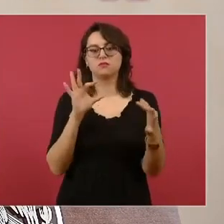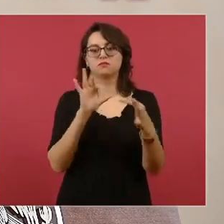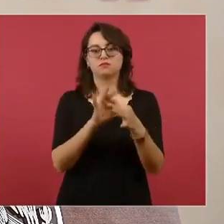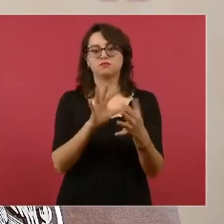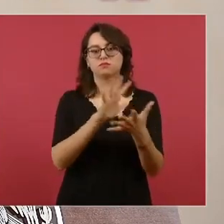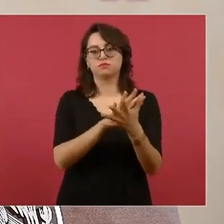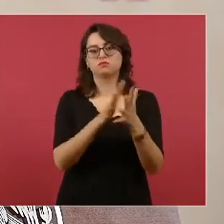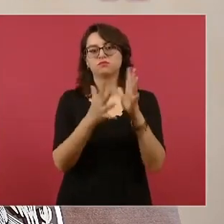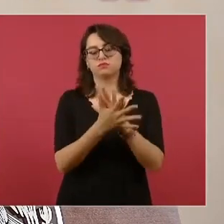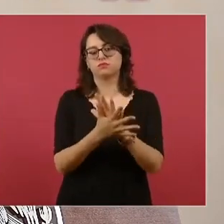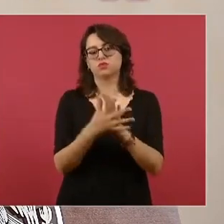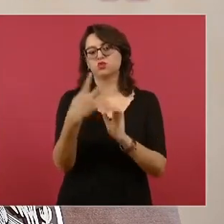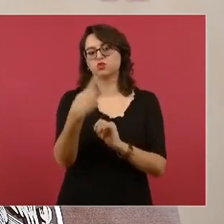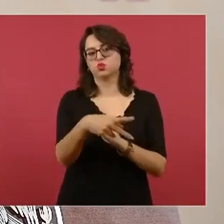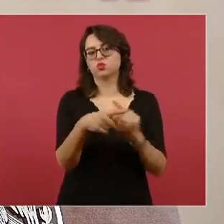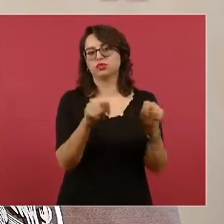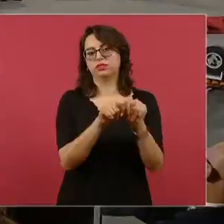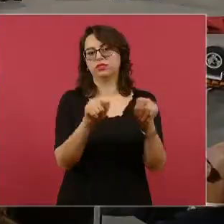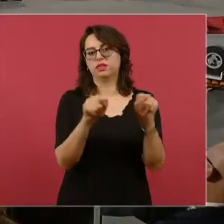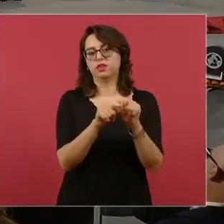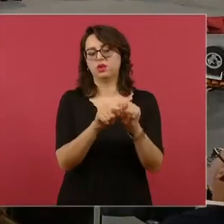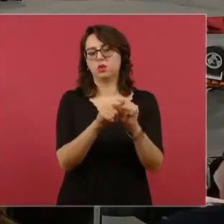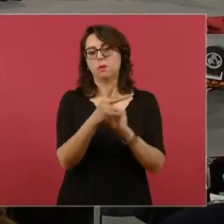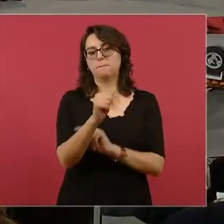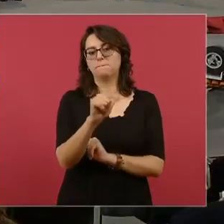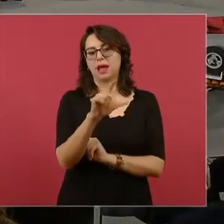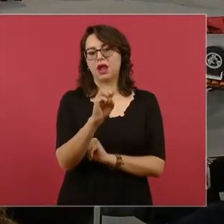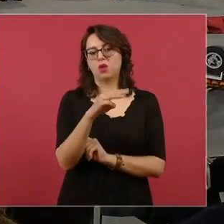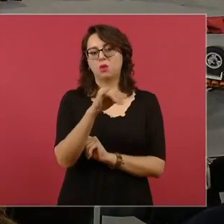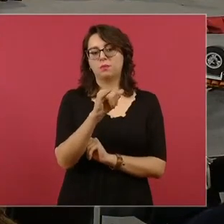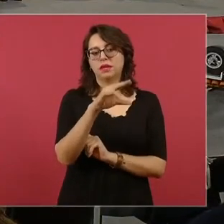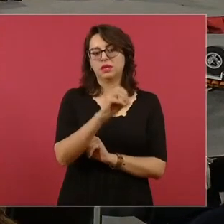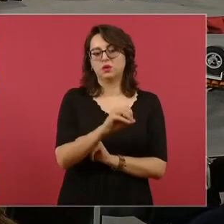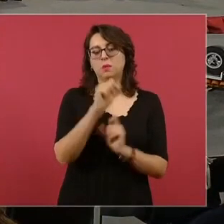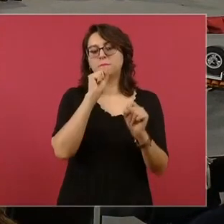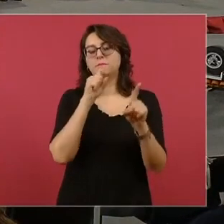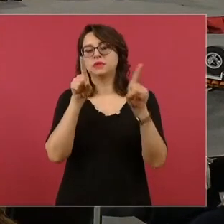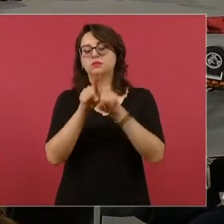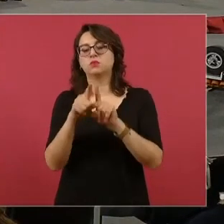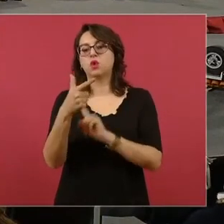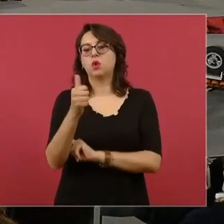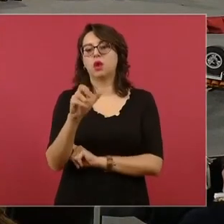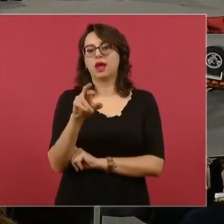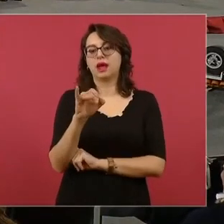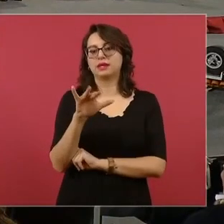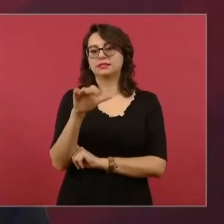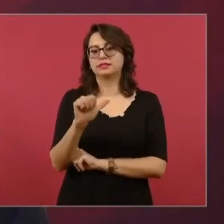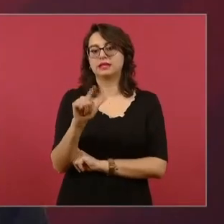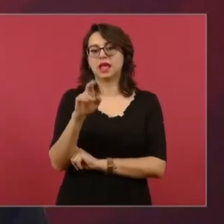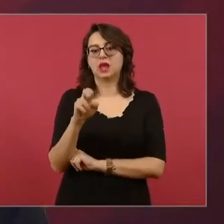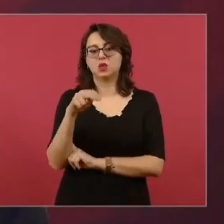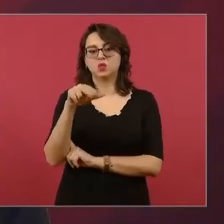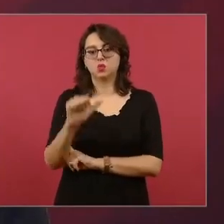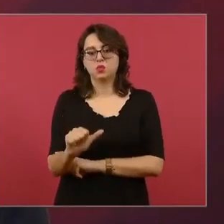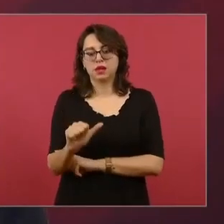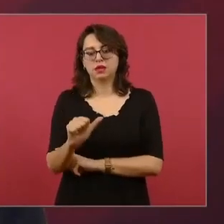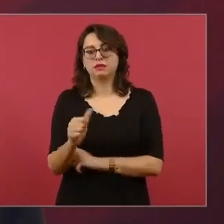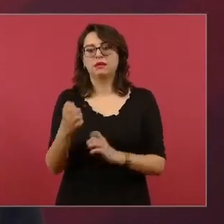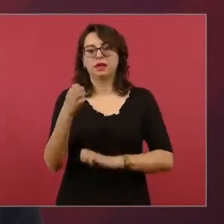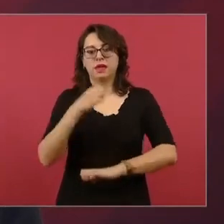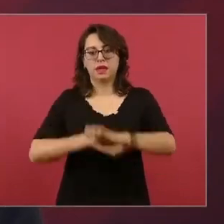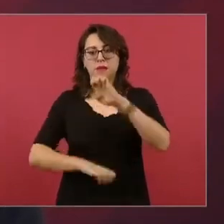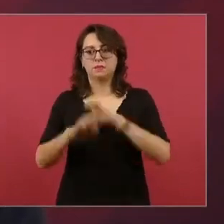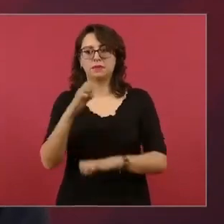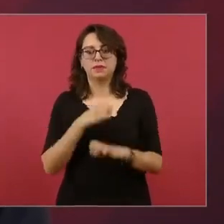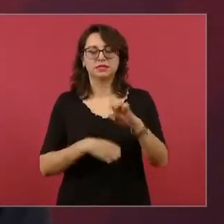a Cárdenas Palomino y evidentemente a Genaro García Luna, vinculados a empresas como Adamantium